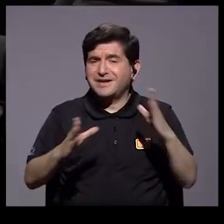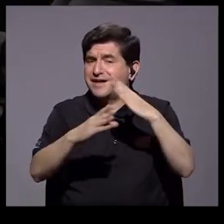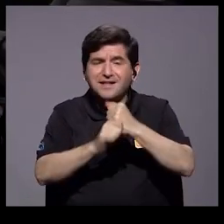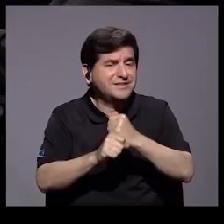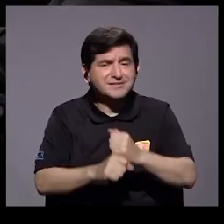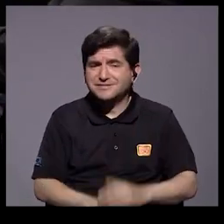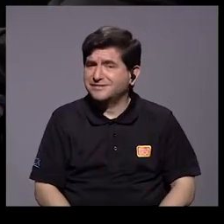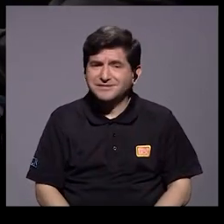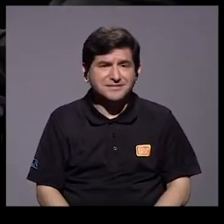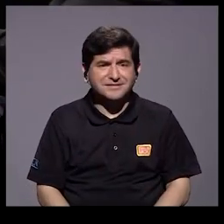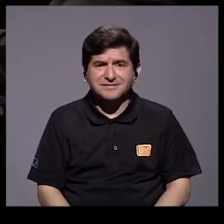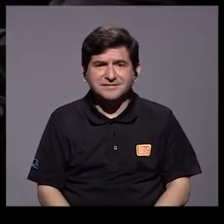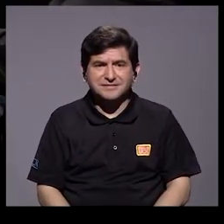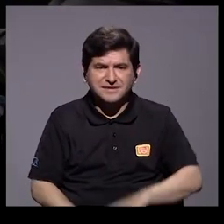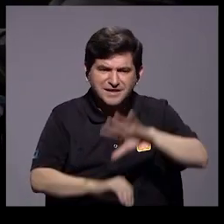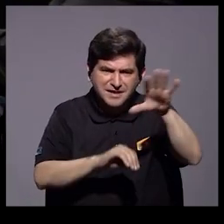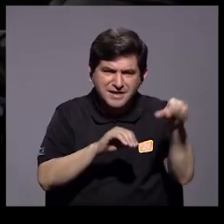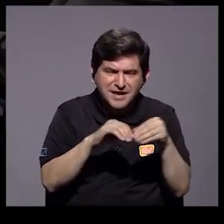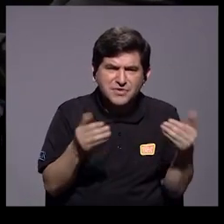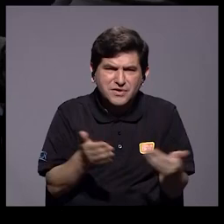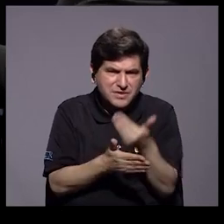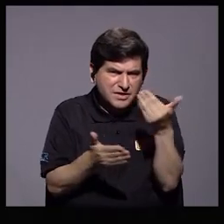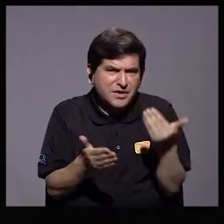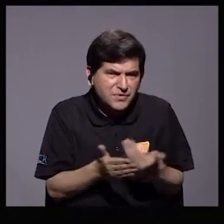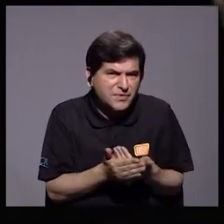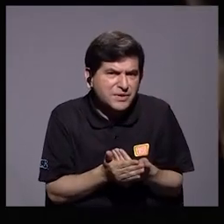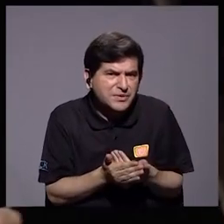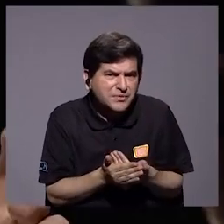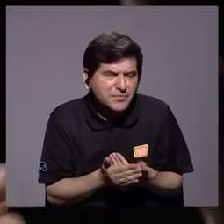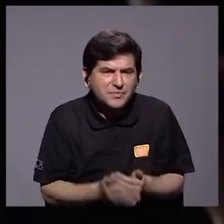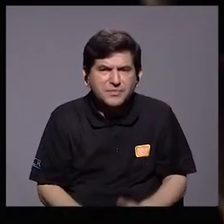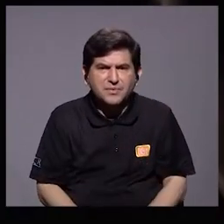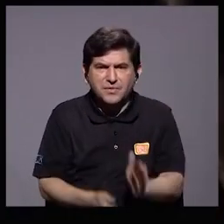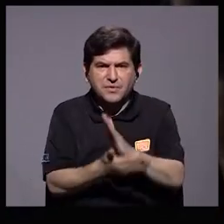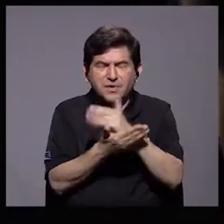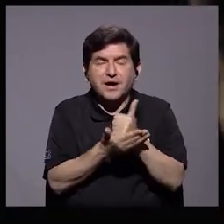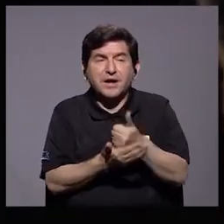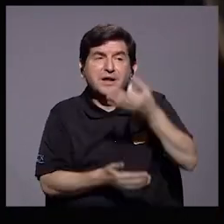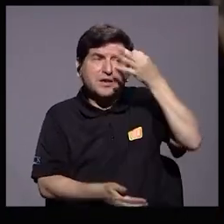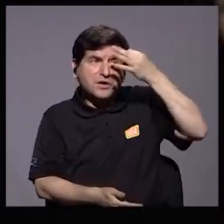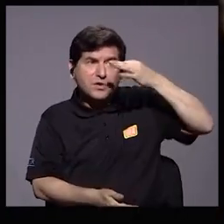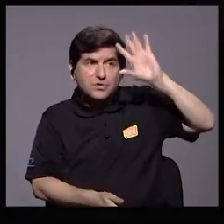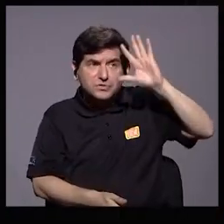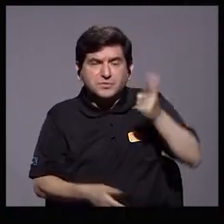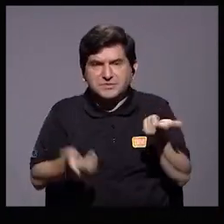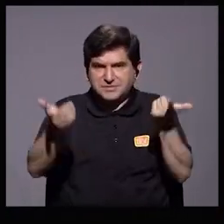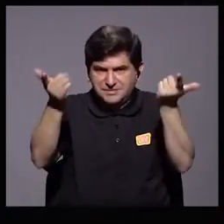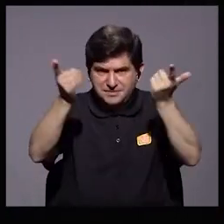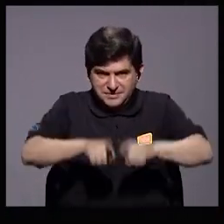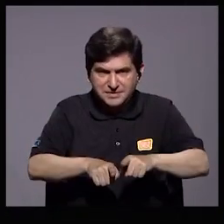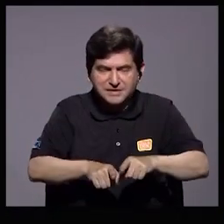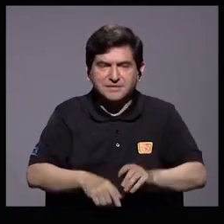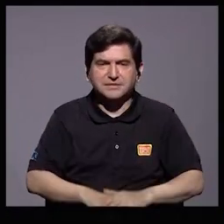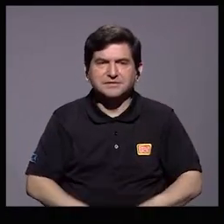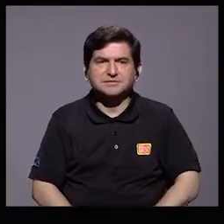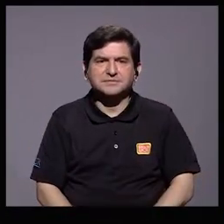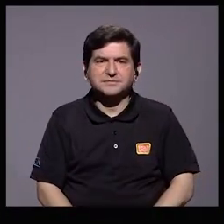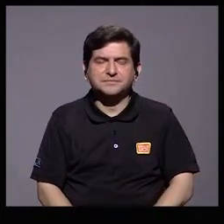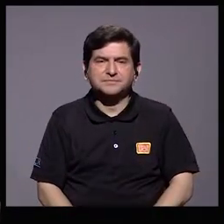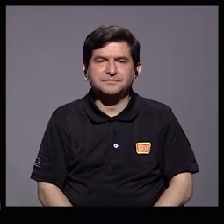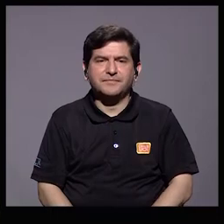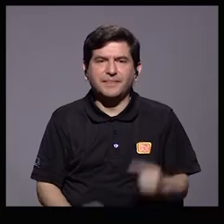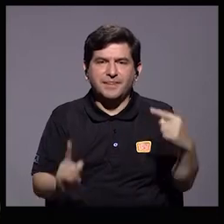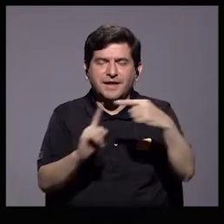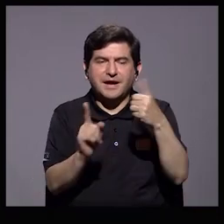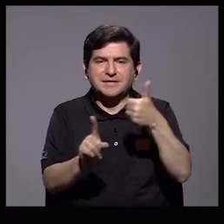y le sumamos tal vez algo más reciente algo que se ha llamado supuestamente como un caso en el que hasta el